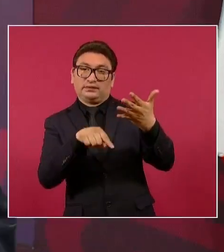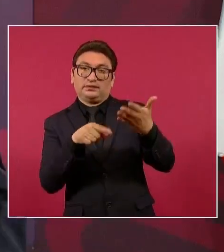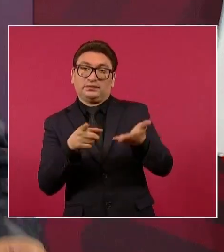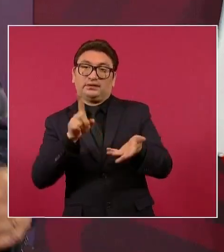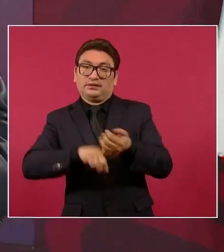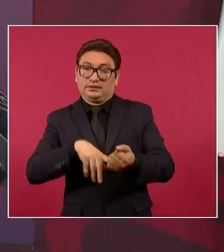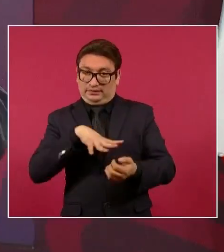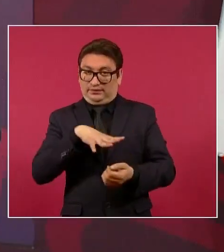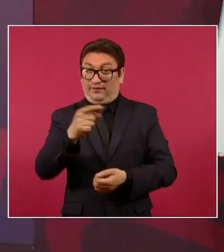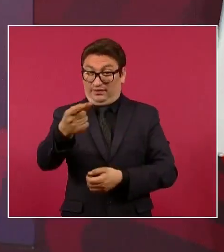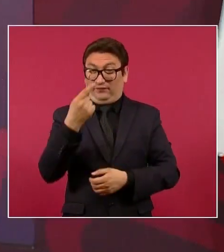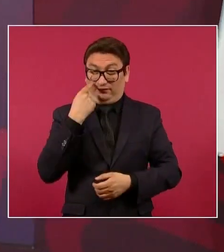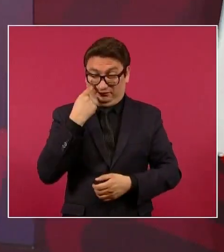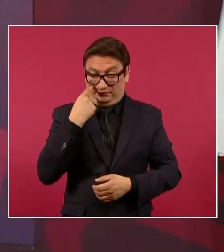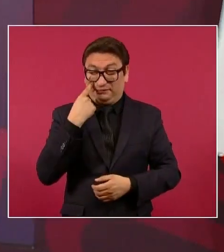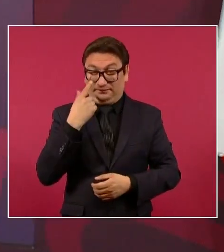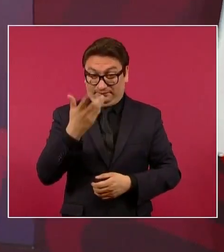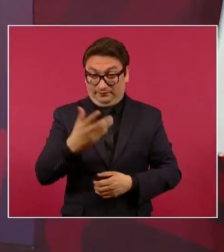fíjense